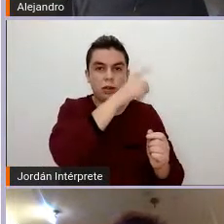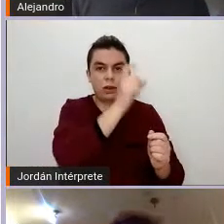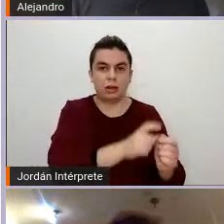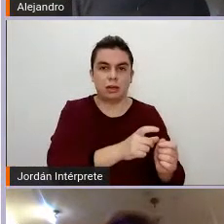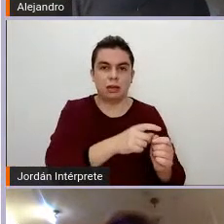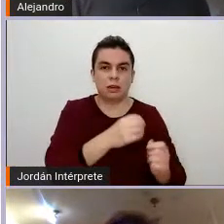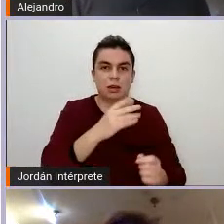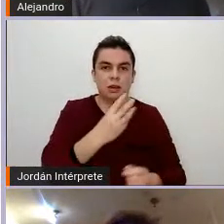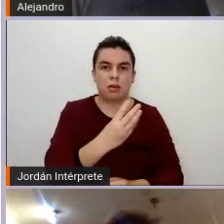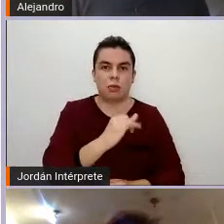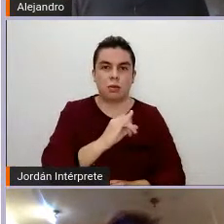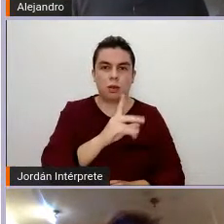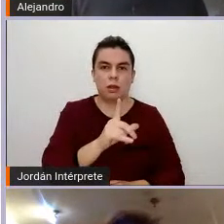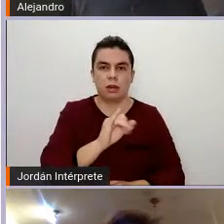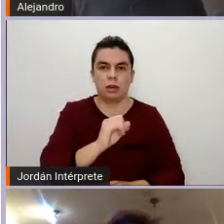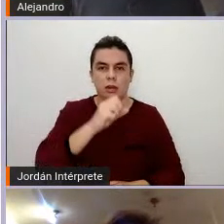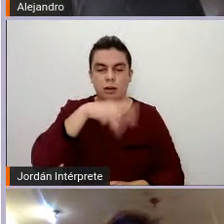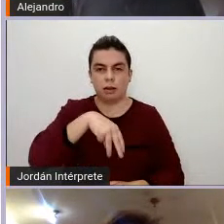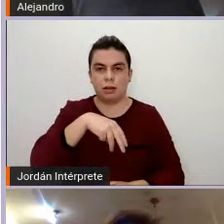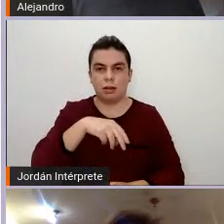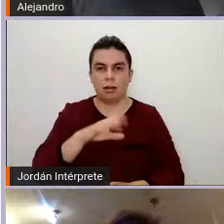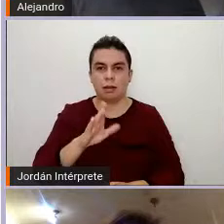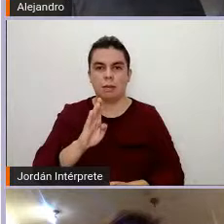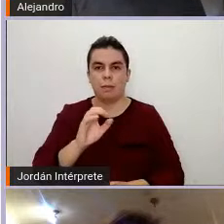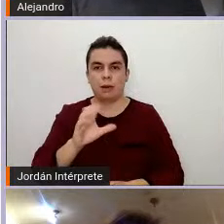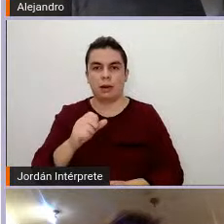éste regresó a Chile desde Inglaterra.